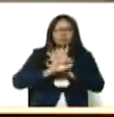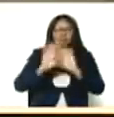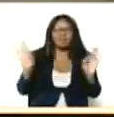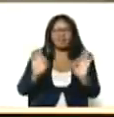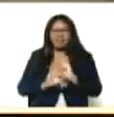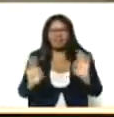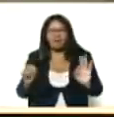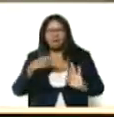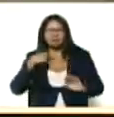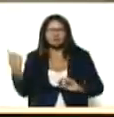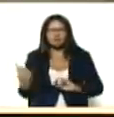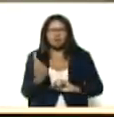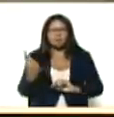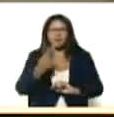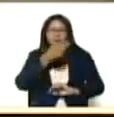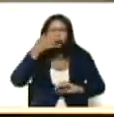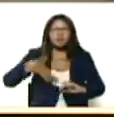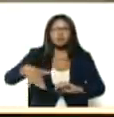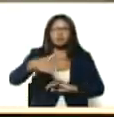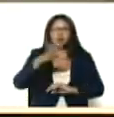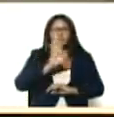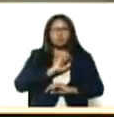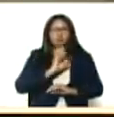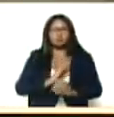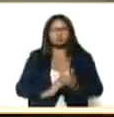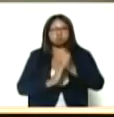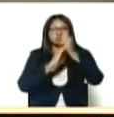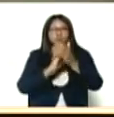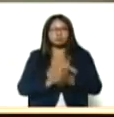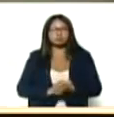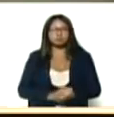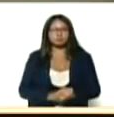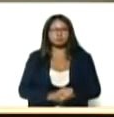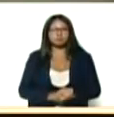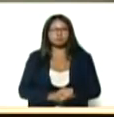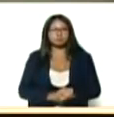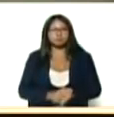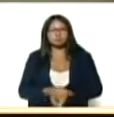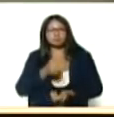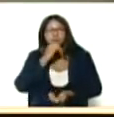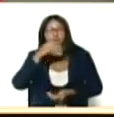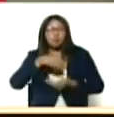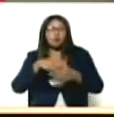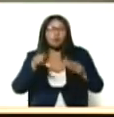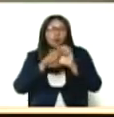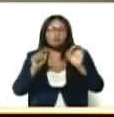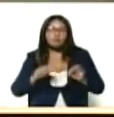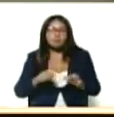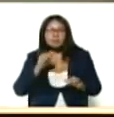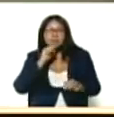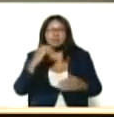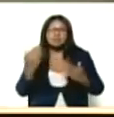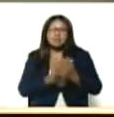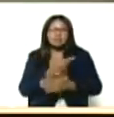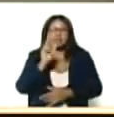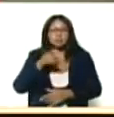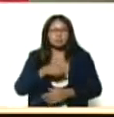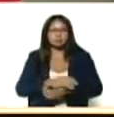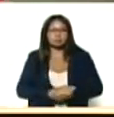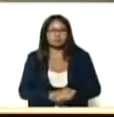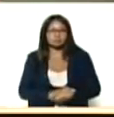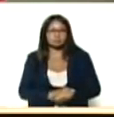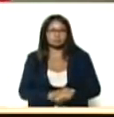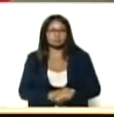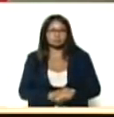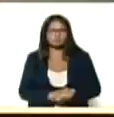Aquí solo manda el pueblo. Quien pone y quien quita.